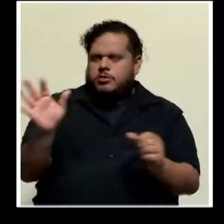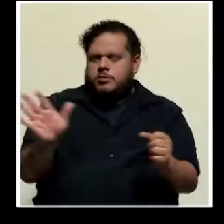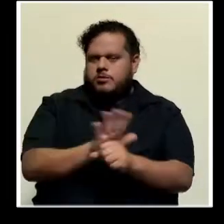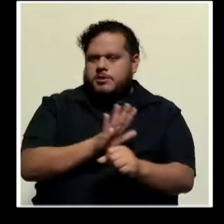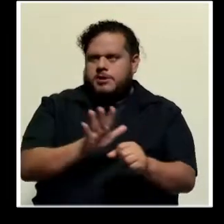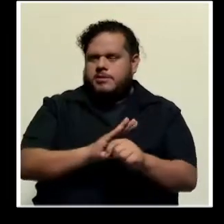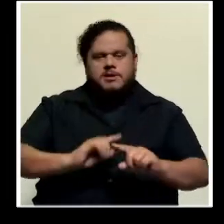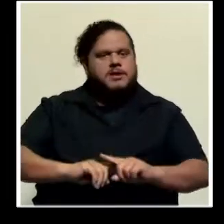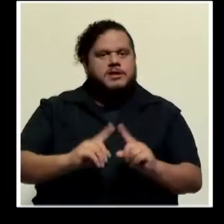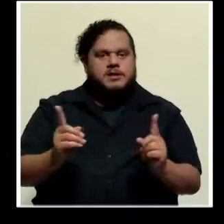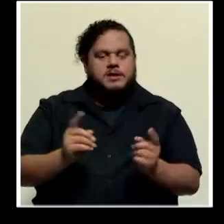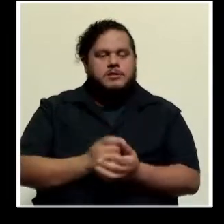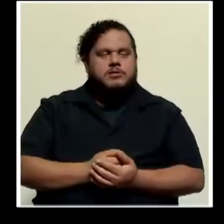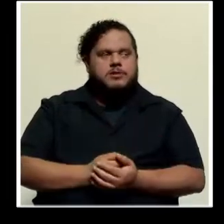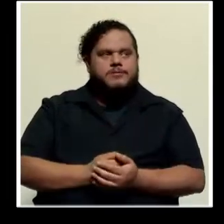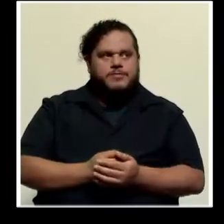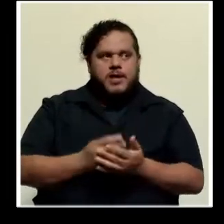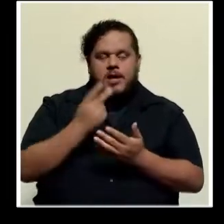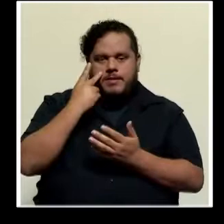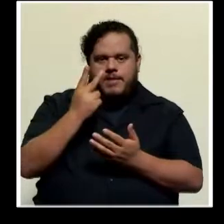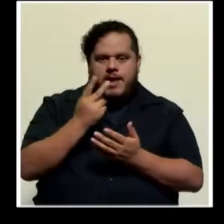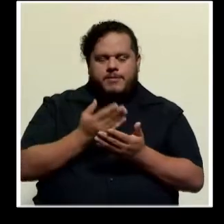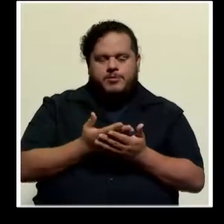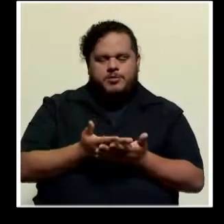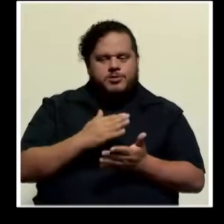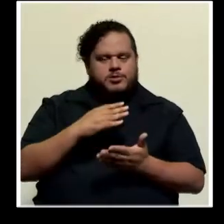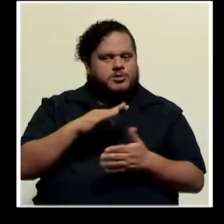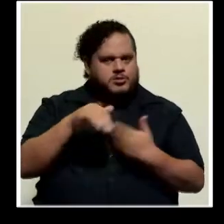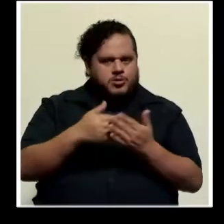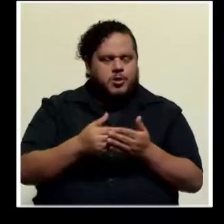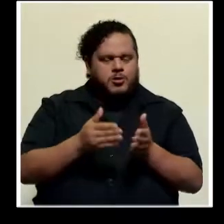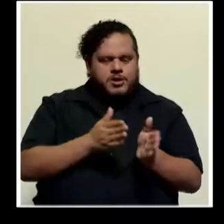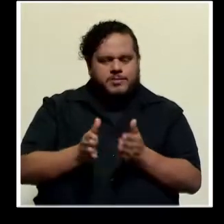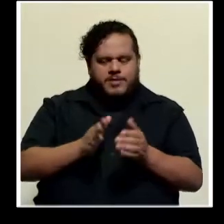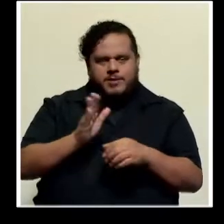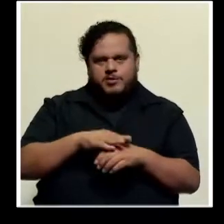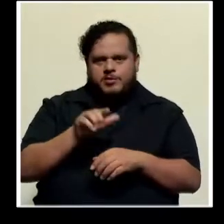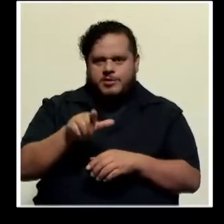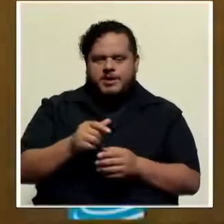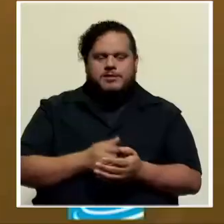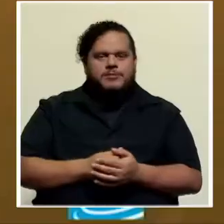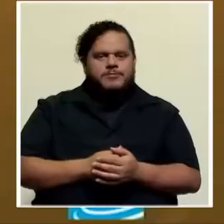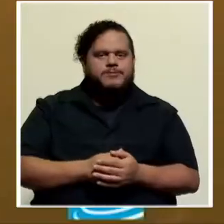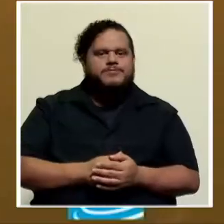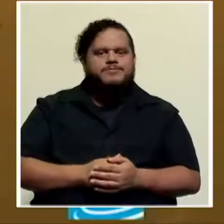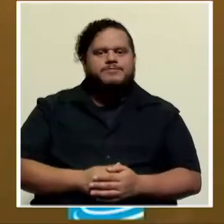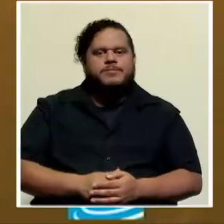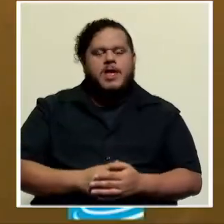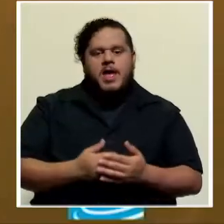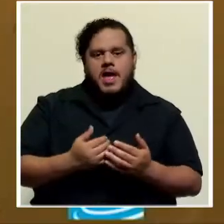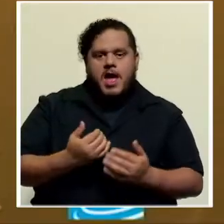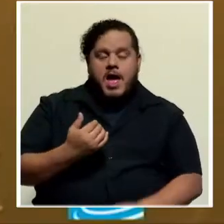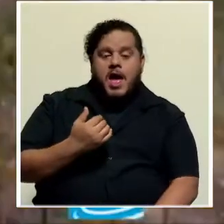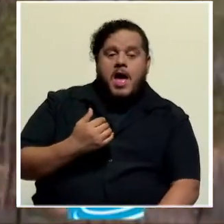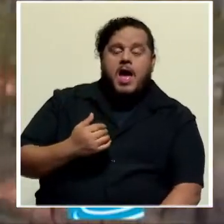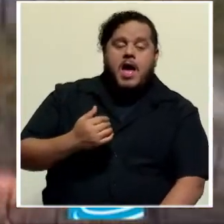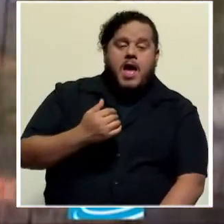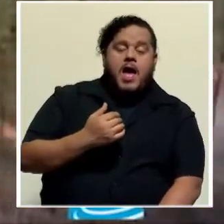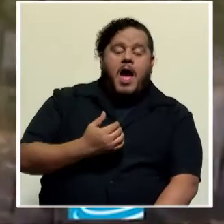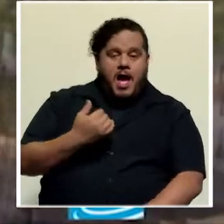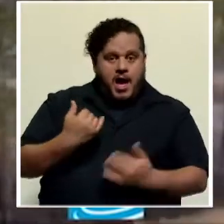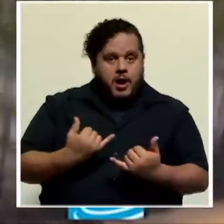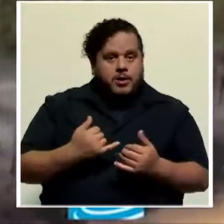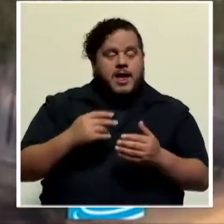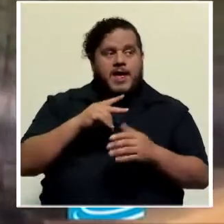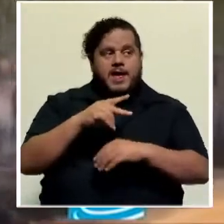completamente distintos. Veamos el material que preparamos sobre eso. Pero en la actualidad el planeta tiene poco para